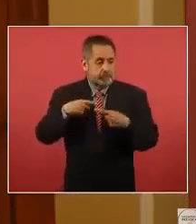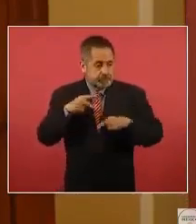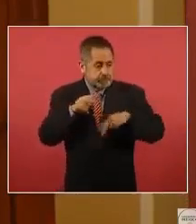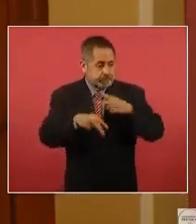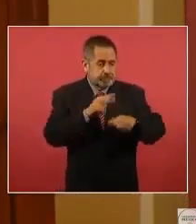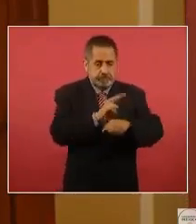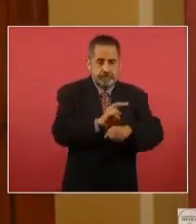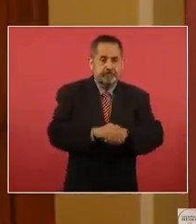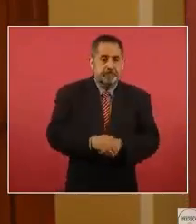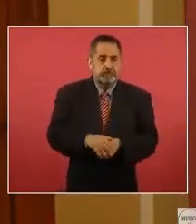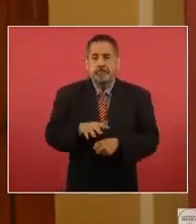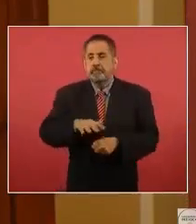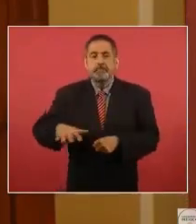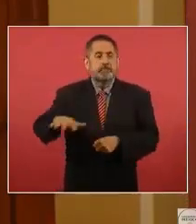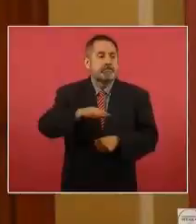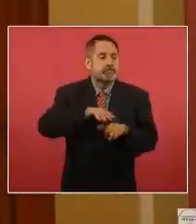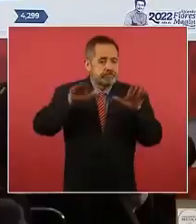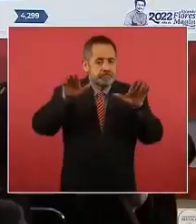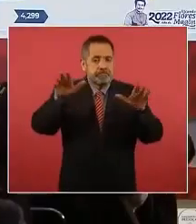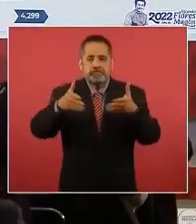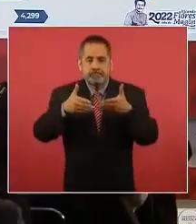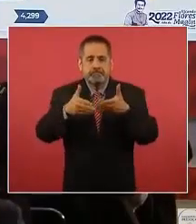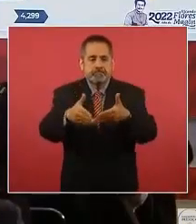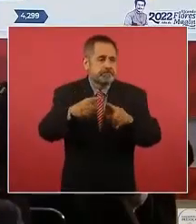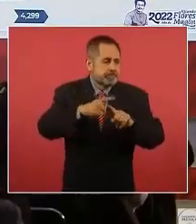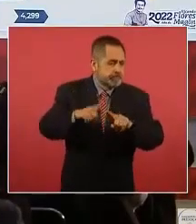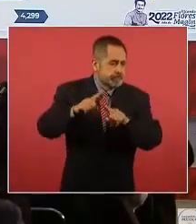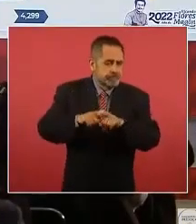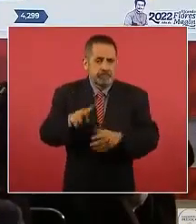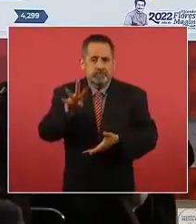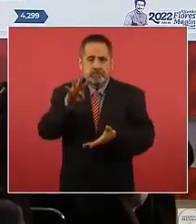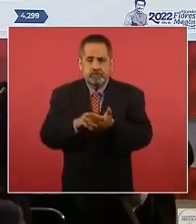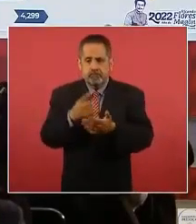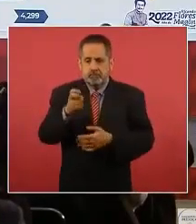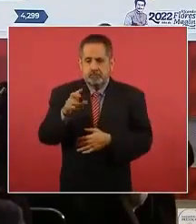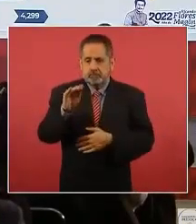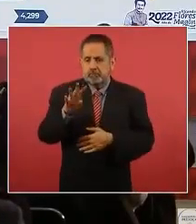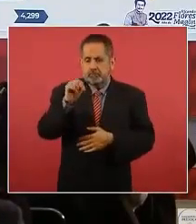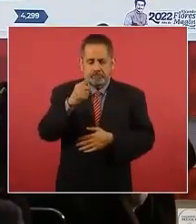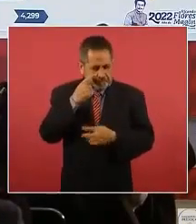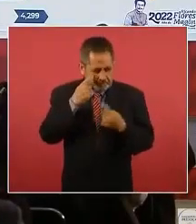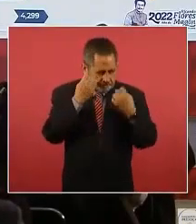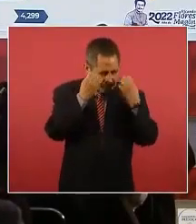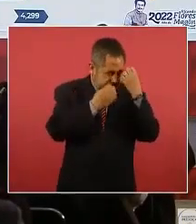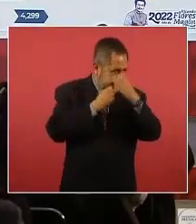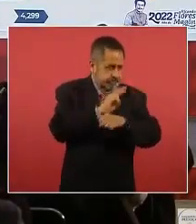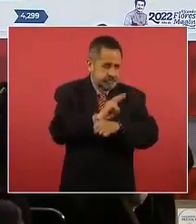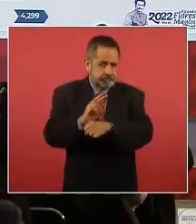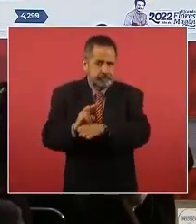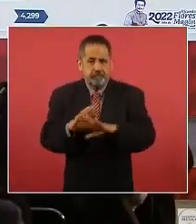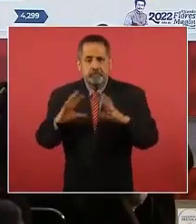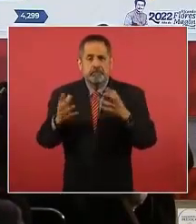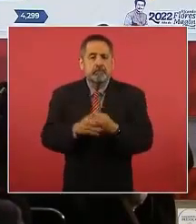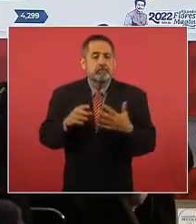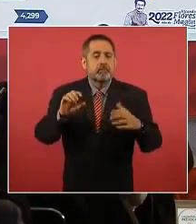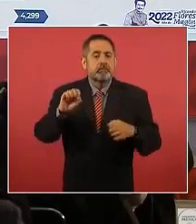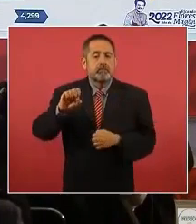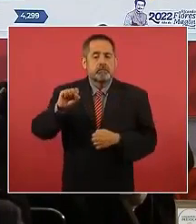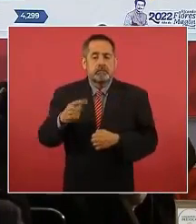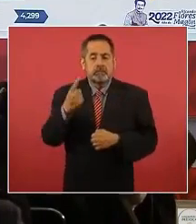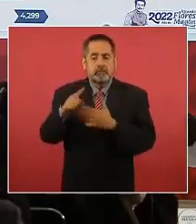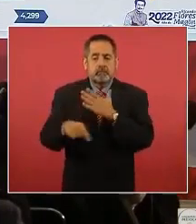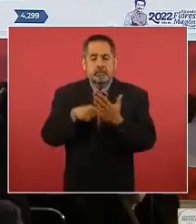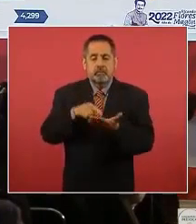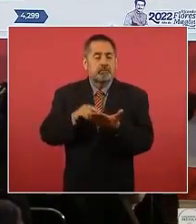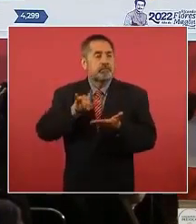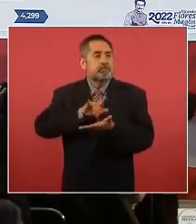del territorio y espacio aéreo nacional 4.299 también una presencia en 61 instalaciones aeroportuarias